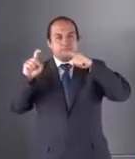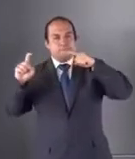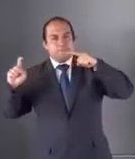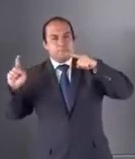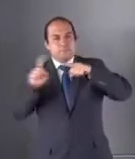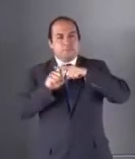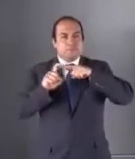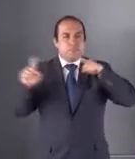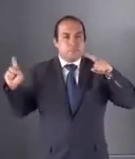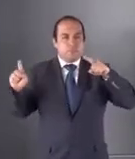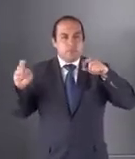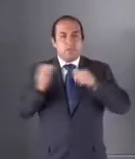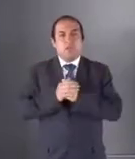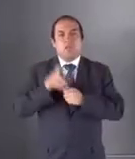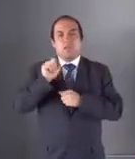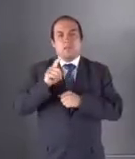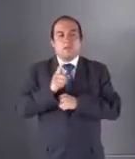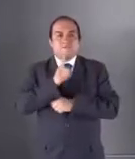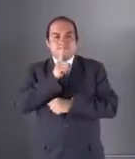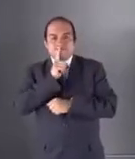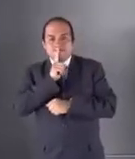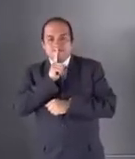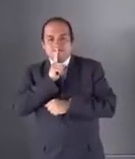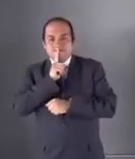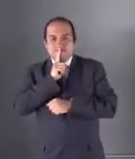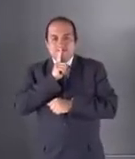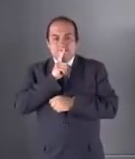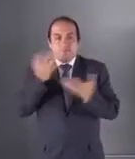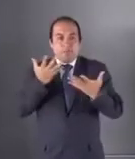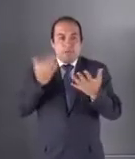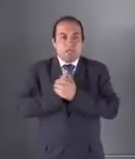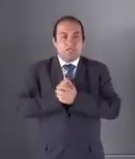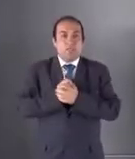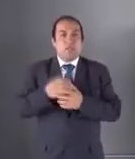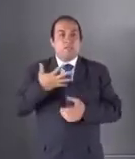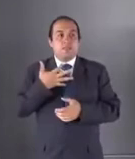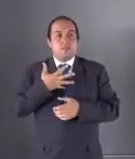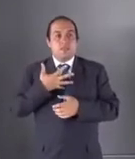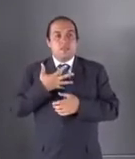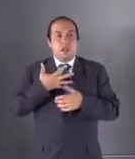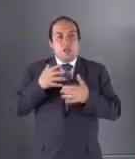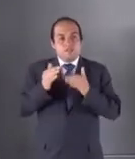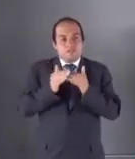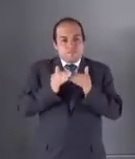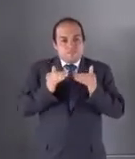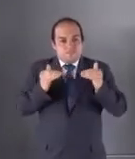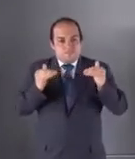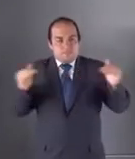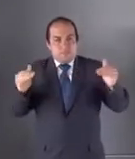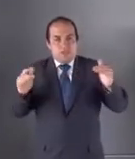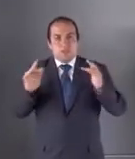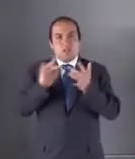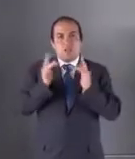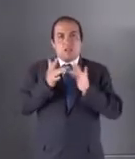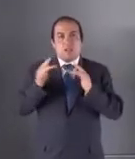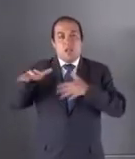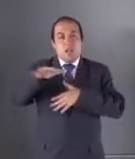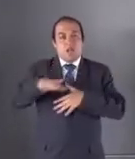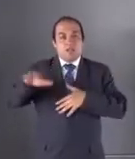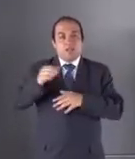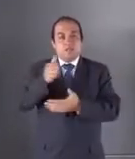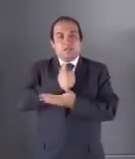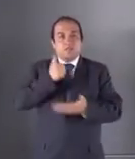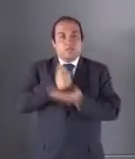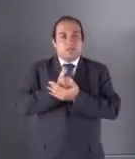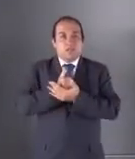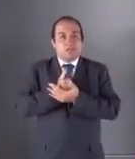muy silencioso, estamos extendiendo la red a zonas de la ciudad que, por desgracia, no